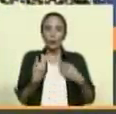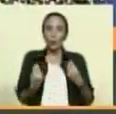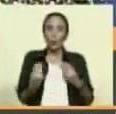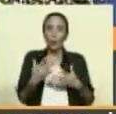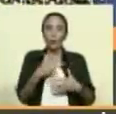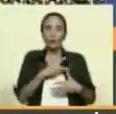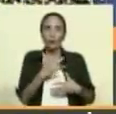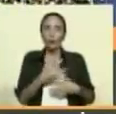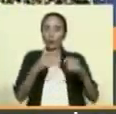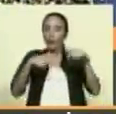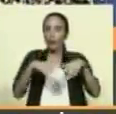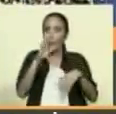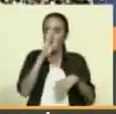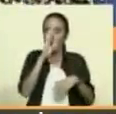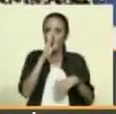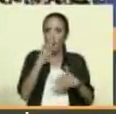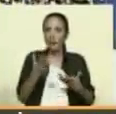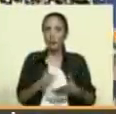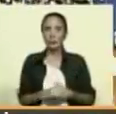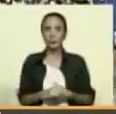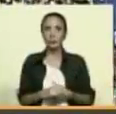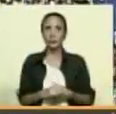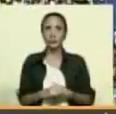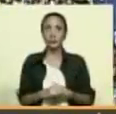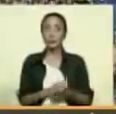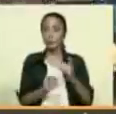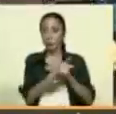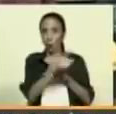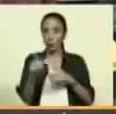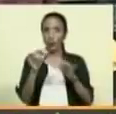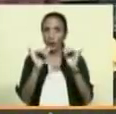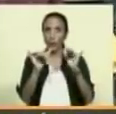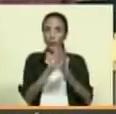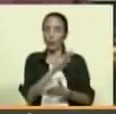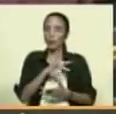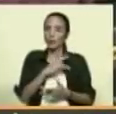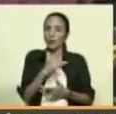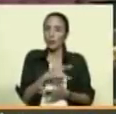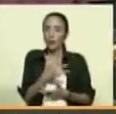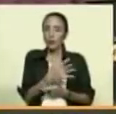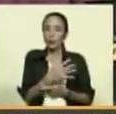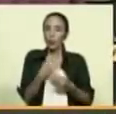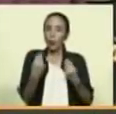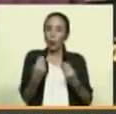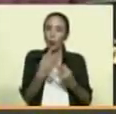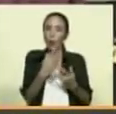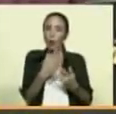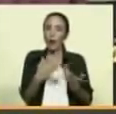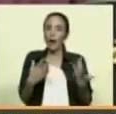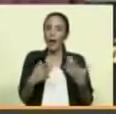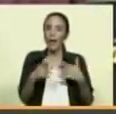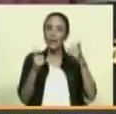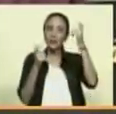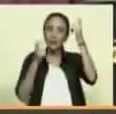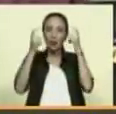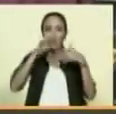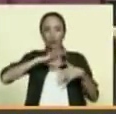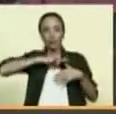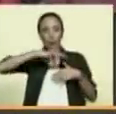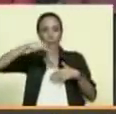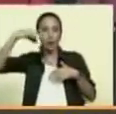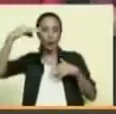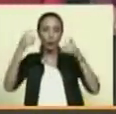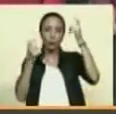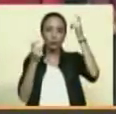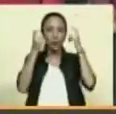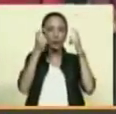en Barinas, en ustedes, siento la presencia del espíritu inmortal